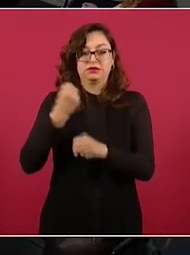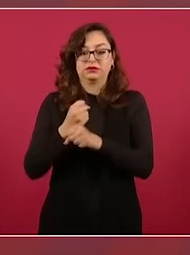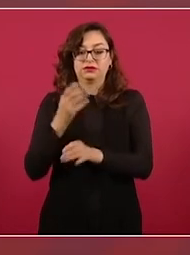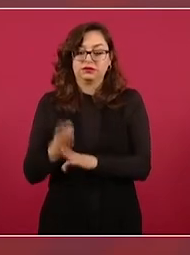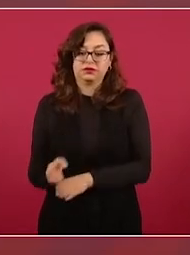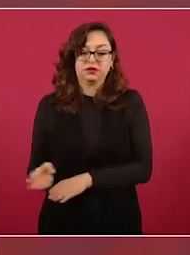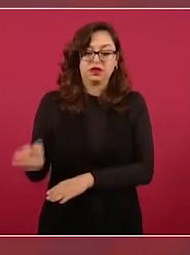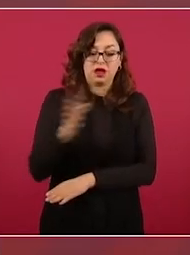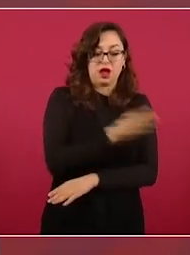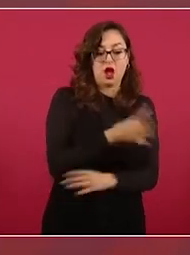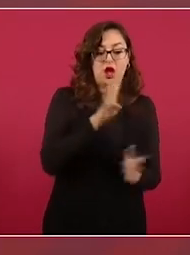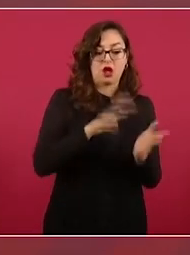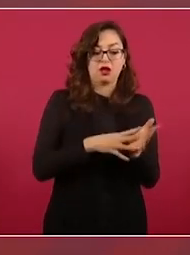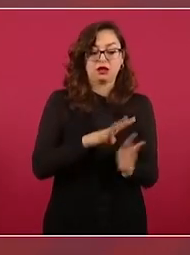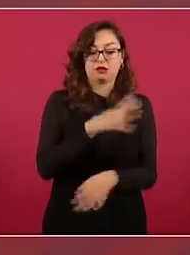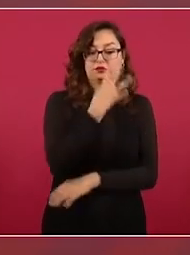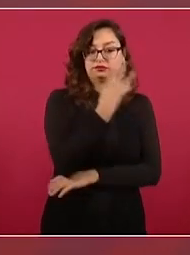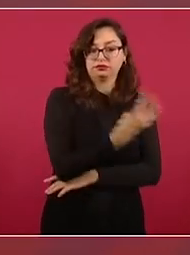en 2004,